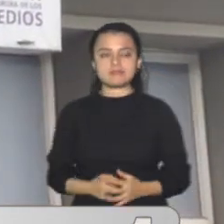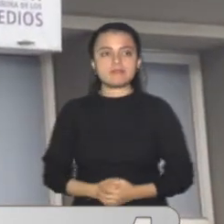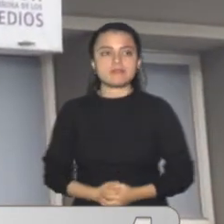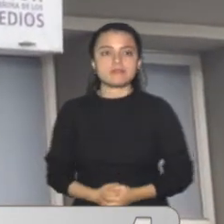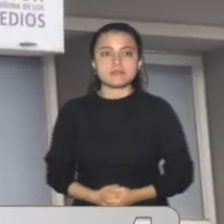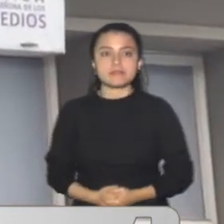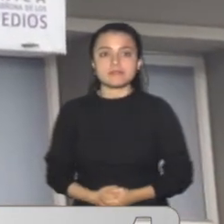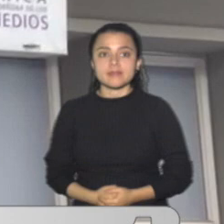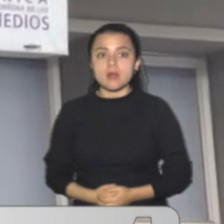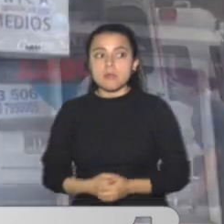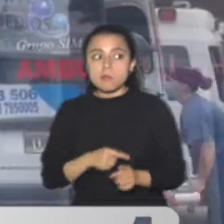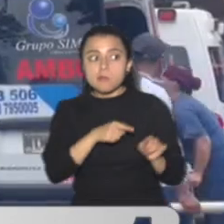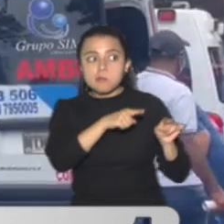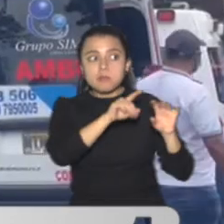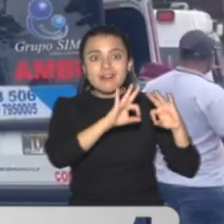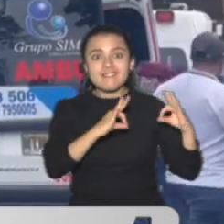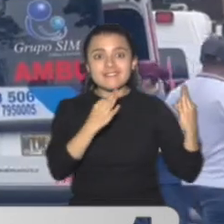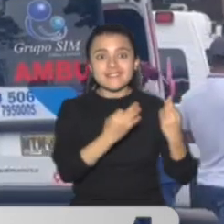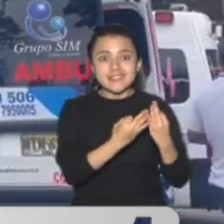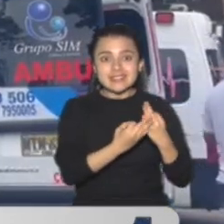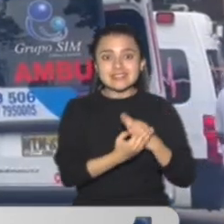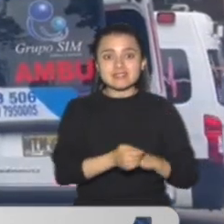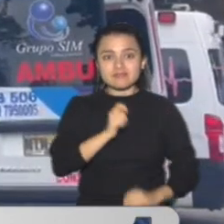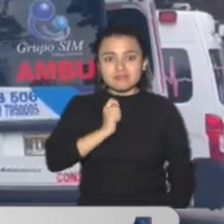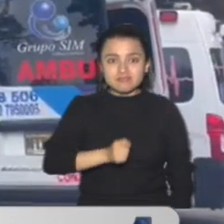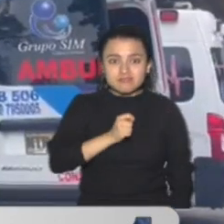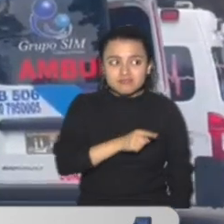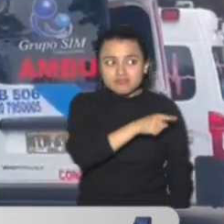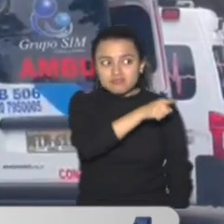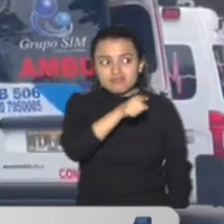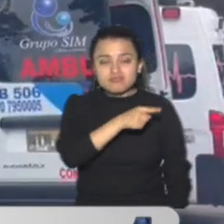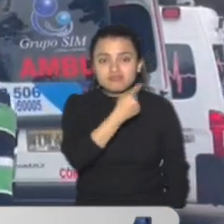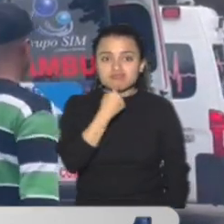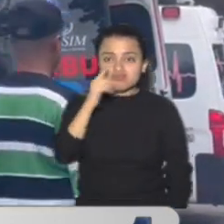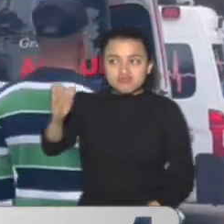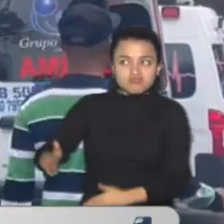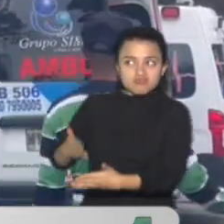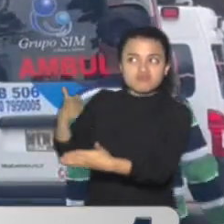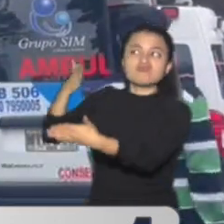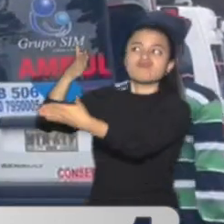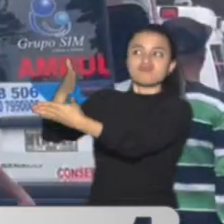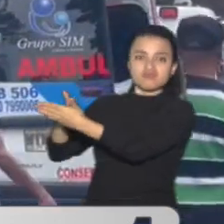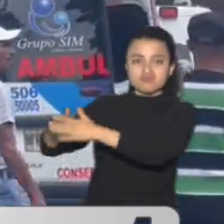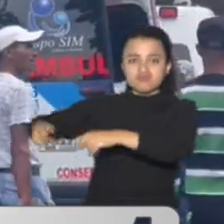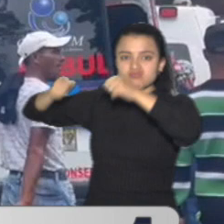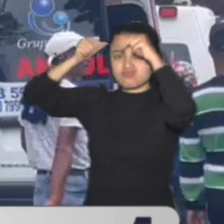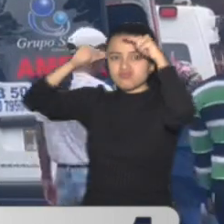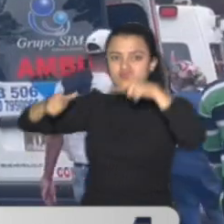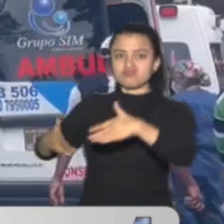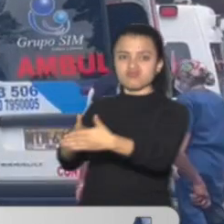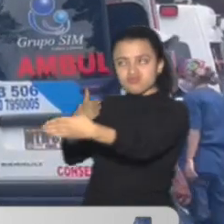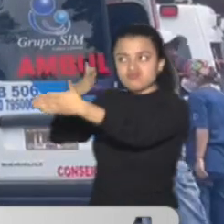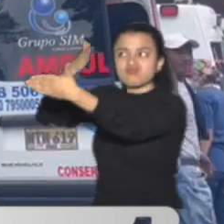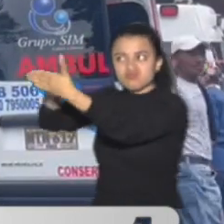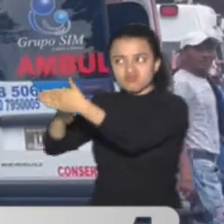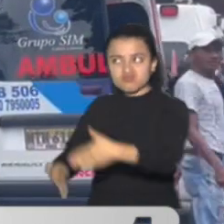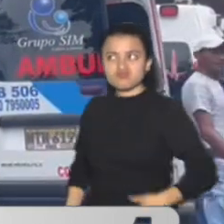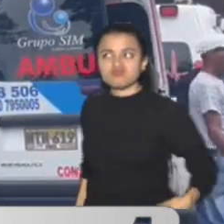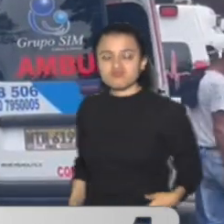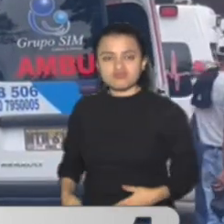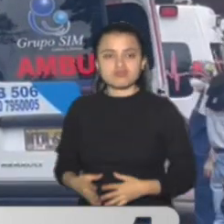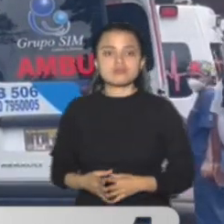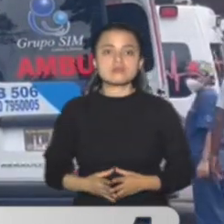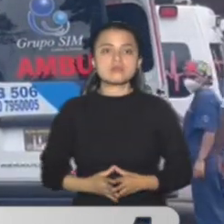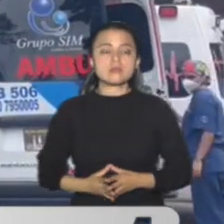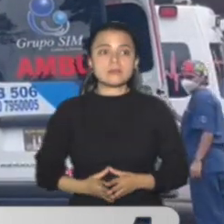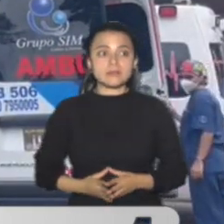algunos familiares de las víctimas anunciaron a través de su representante legal que emprenderán acciones jurídicas contra el estado colombiano después de la tragedia estas las